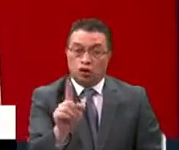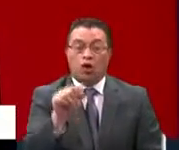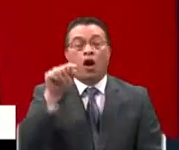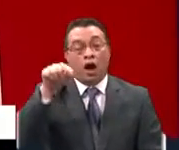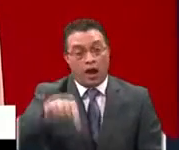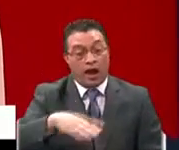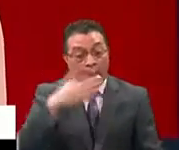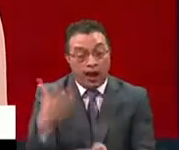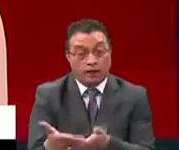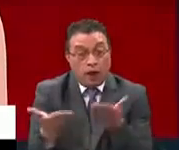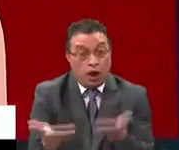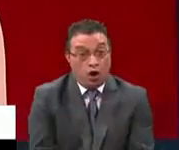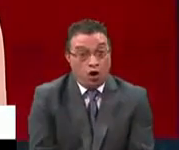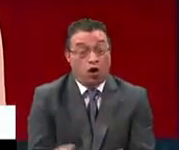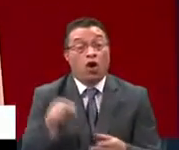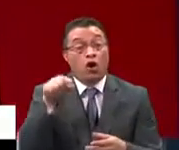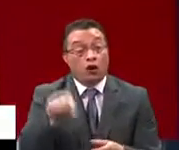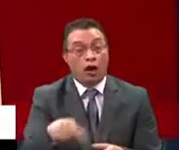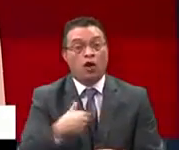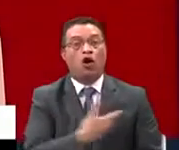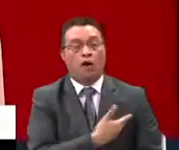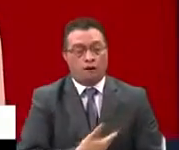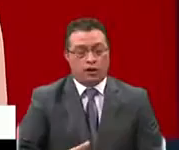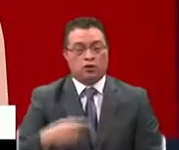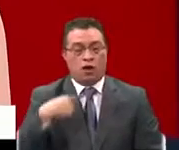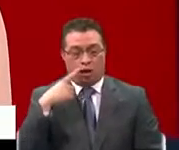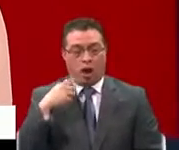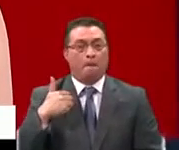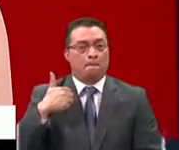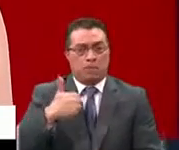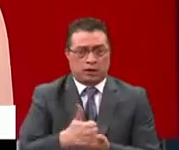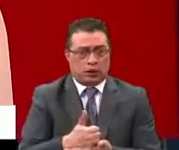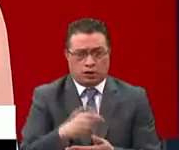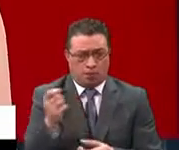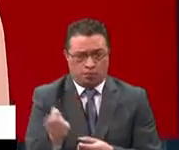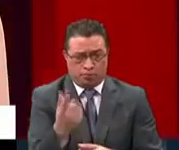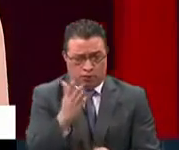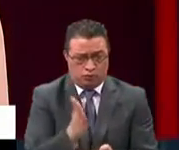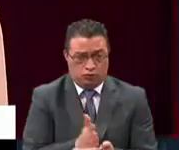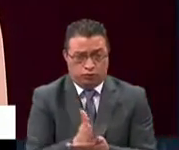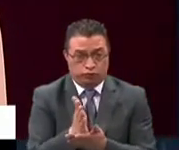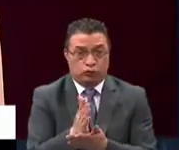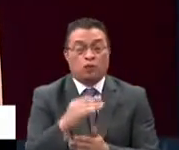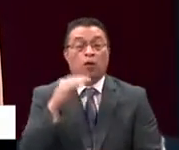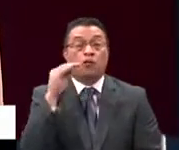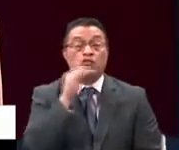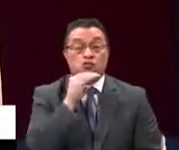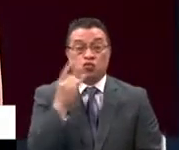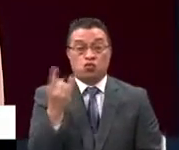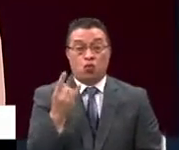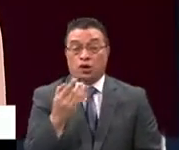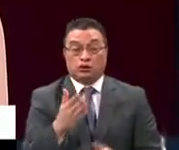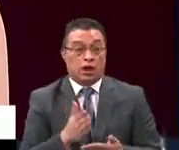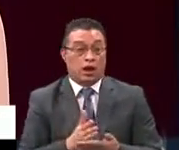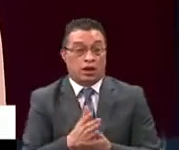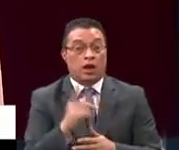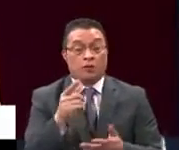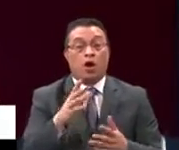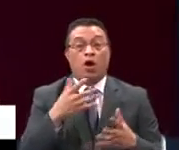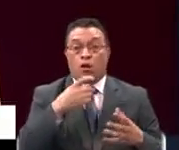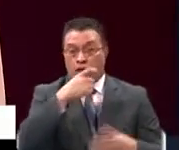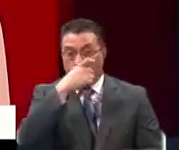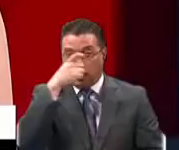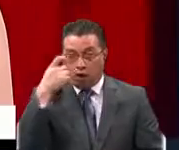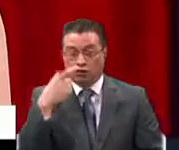llevamos hasta ahora es que el gobierno estuvo presente desde el primer momento en que se estableció, ¿no es cierto?, la alerta temprana por la ola de